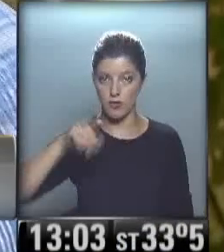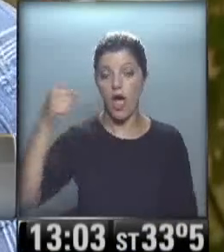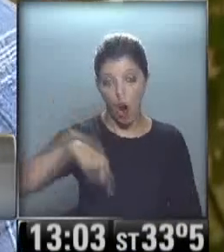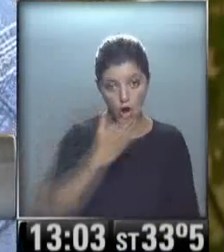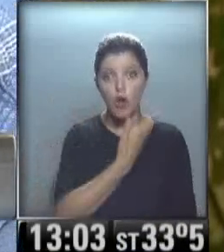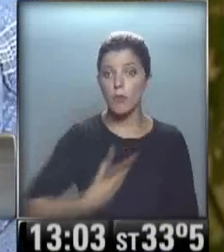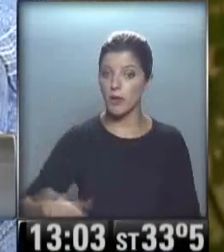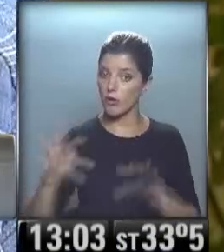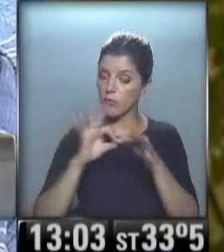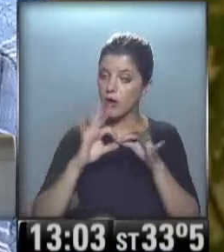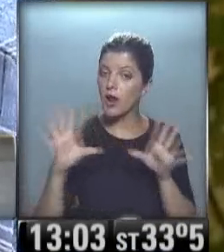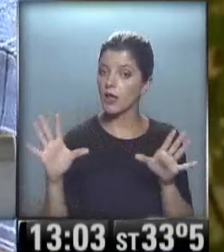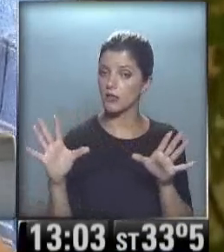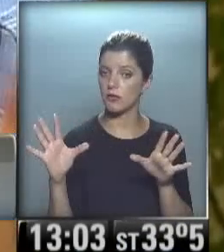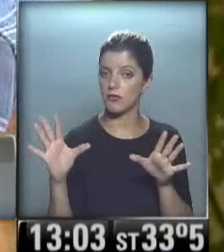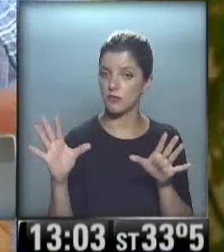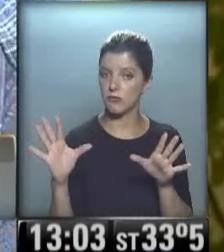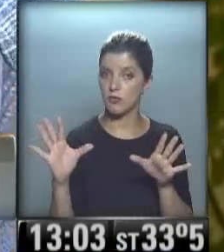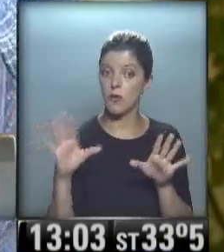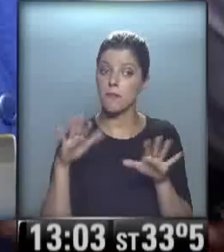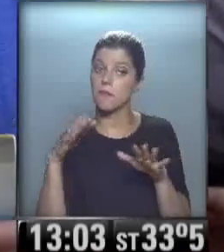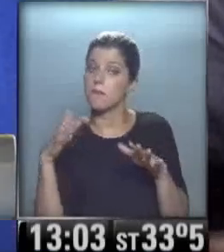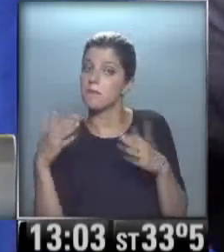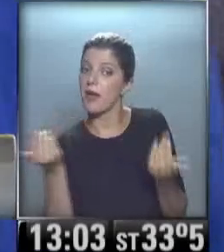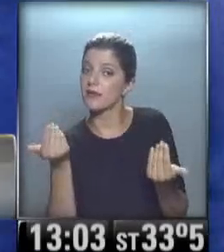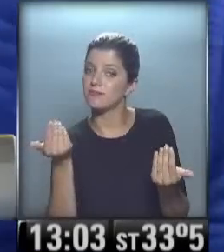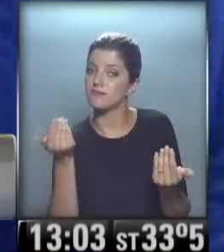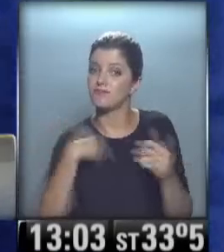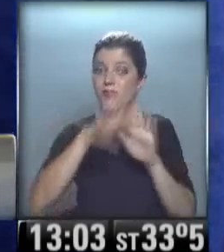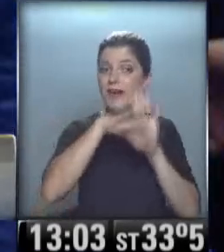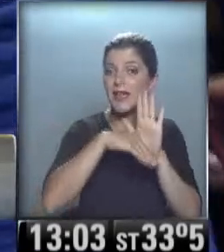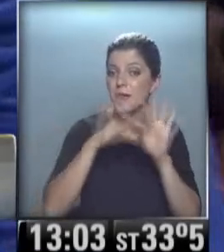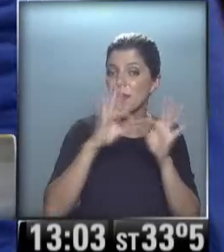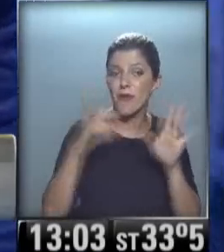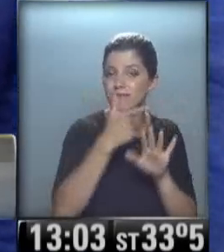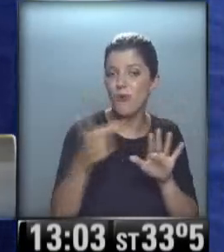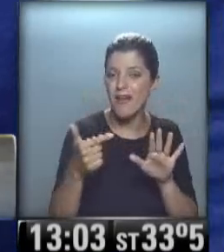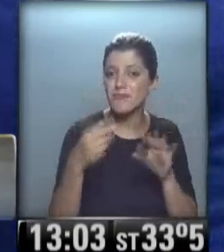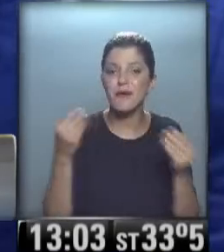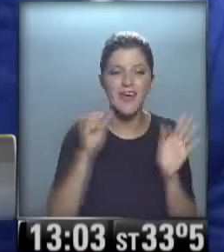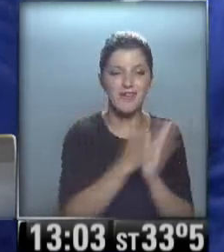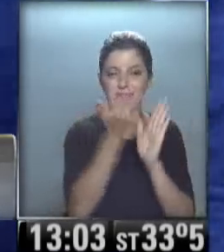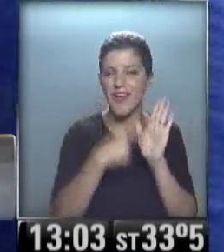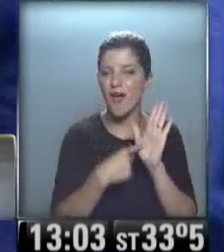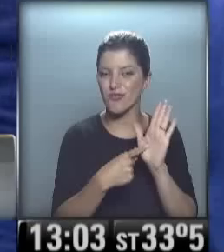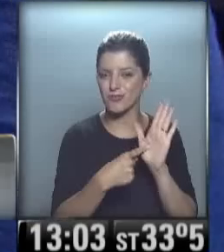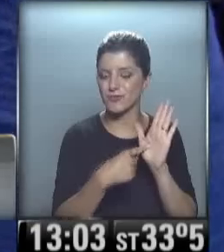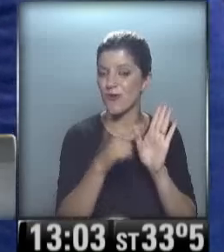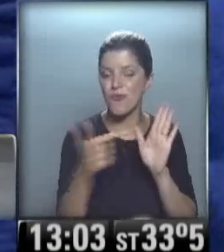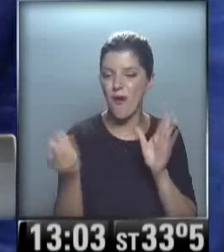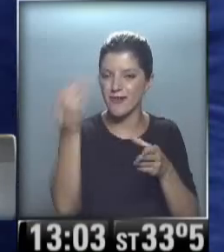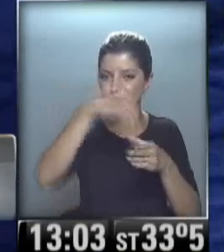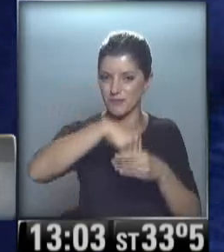democráticos eh pero no tenemos un régimen democrático porque la Constitución no establecía un régimen democrático